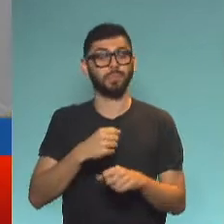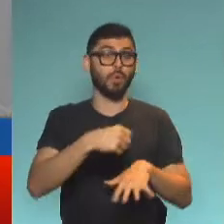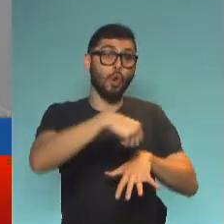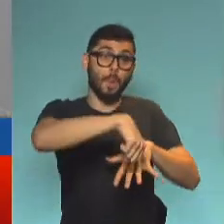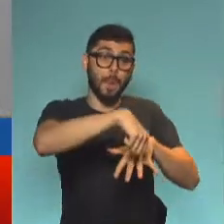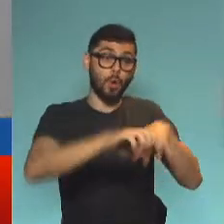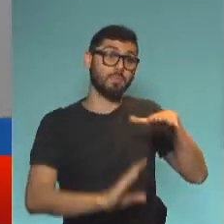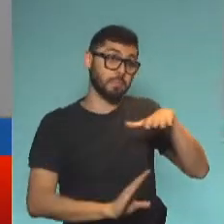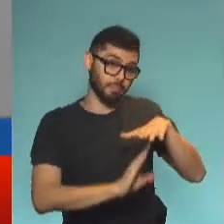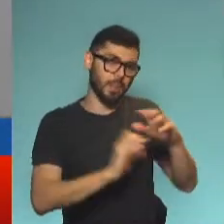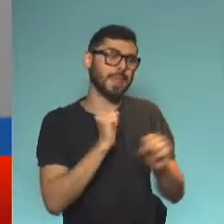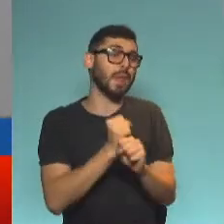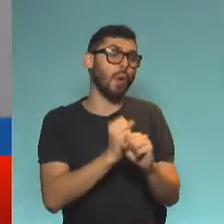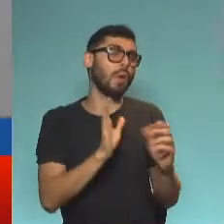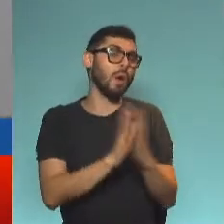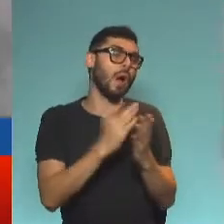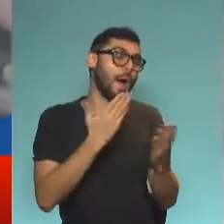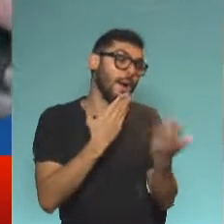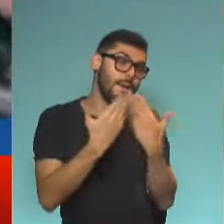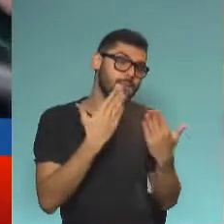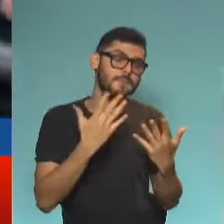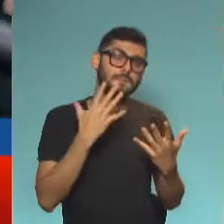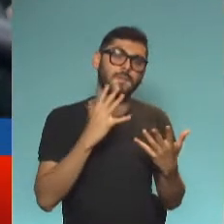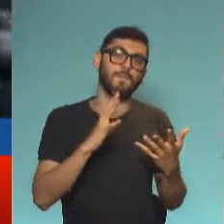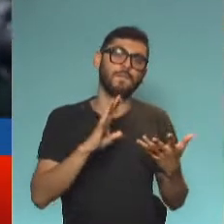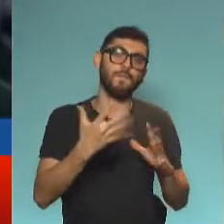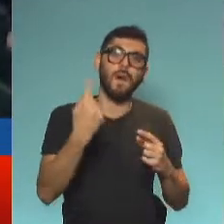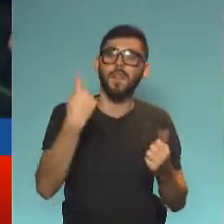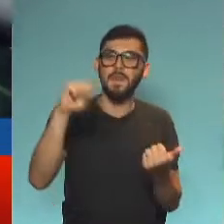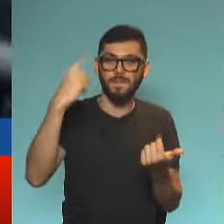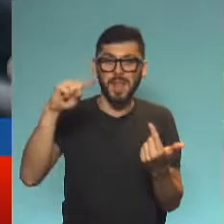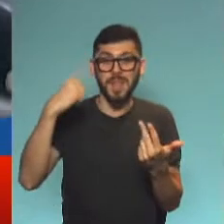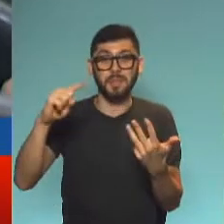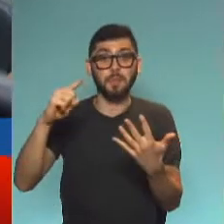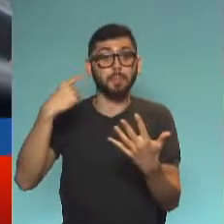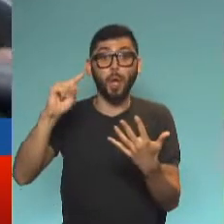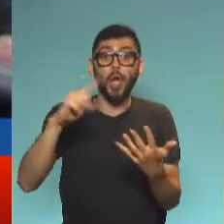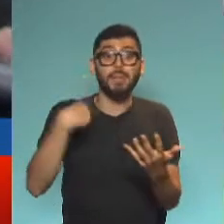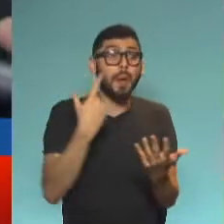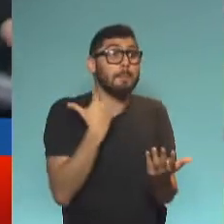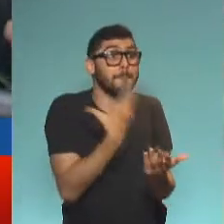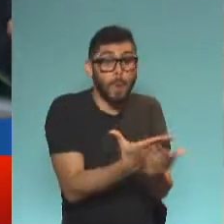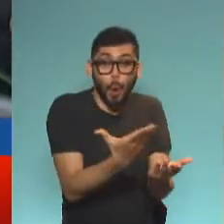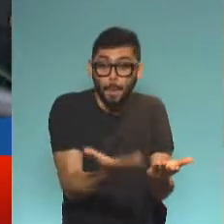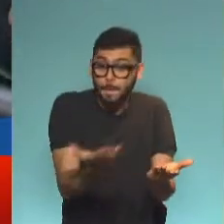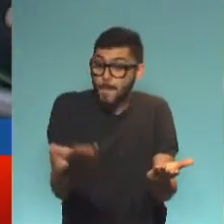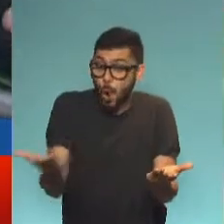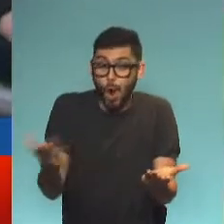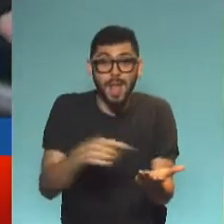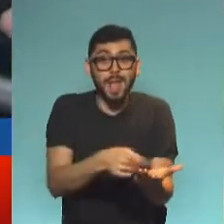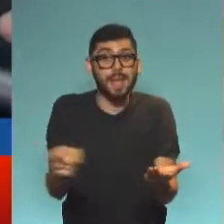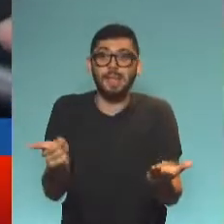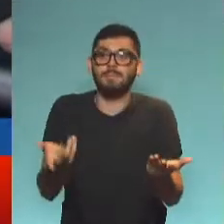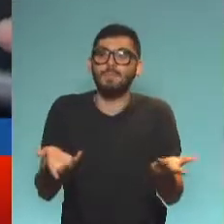Conmebol en diferentes posibilidades y escenarios, pero siempre los escenarios estaban sujetos a algo que excede